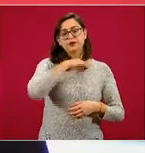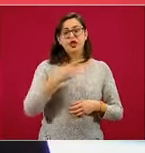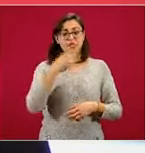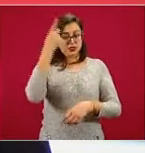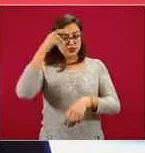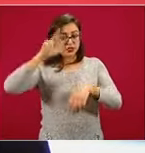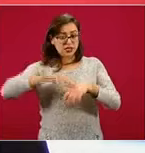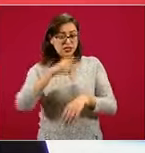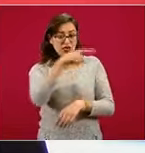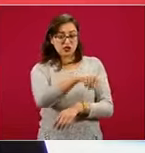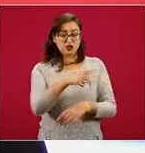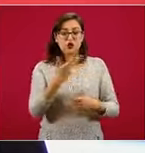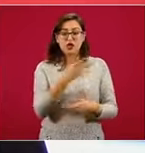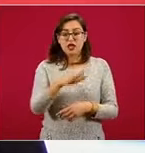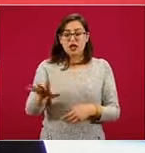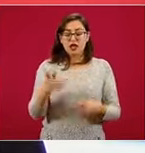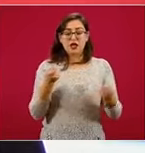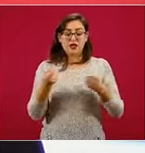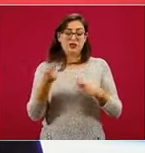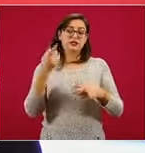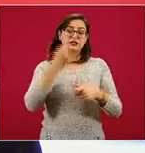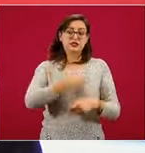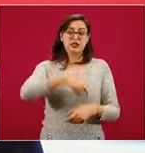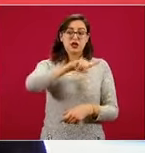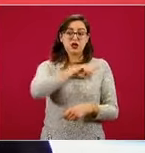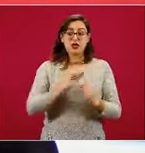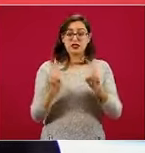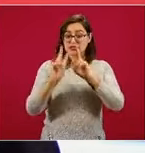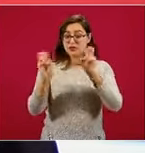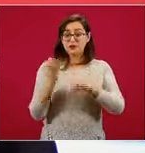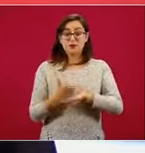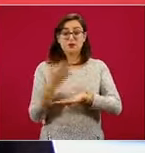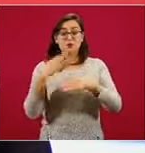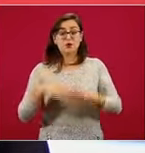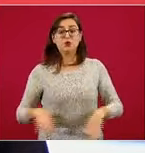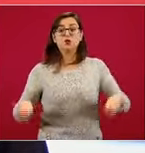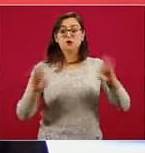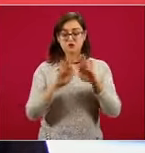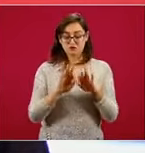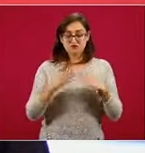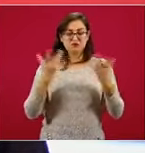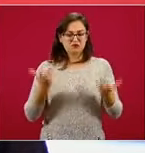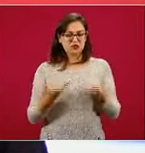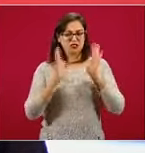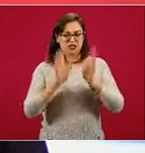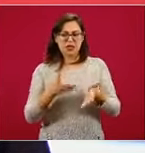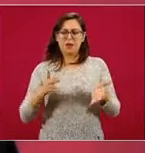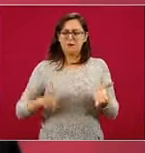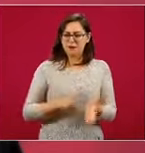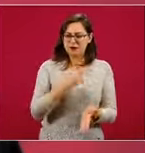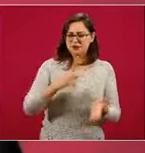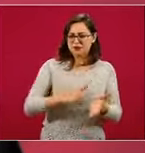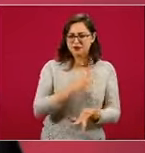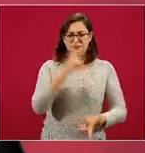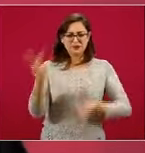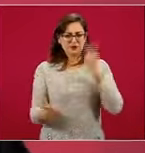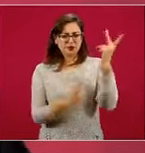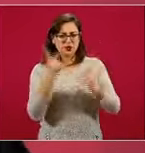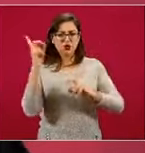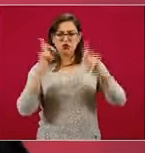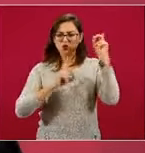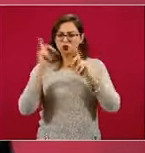presentando un tema sumamente relevante, del cual se han estado también recibiendo preguntas y dudas en